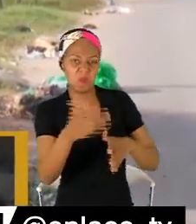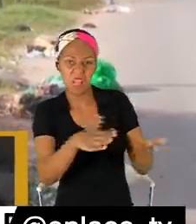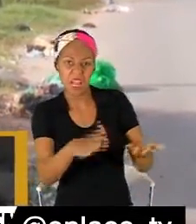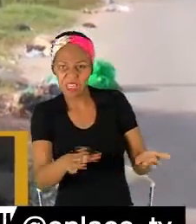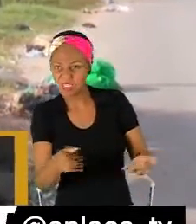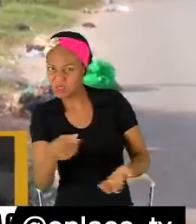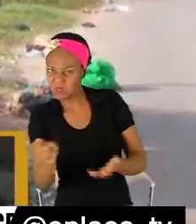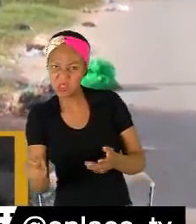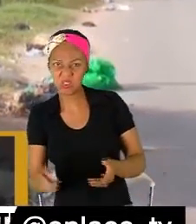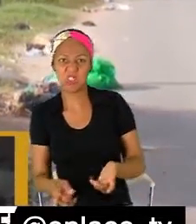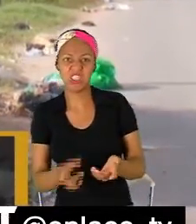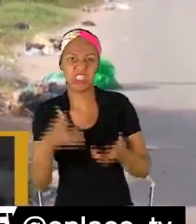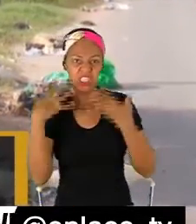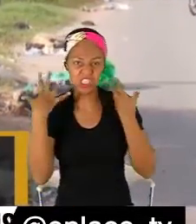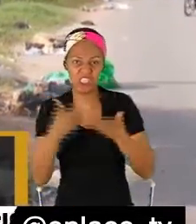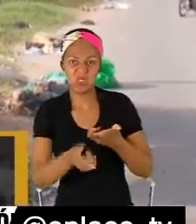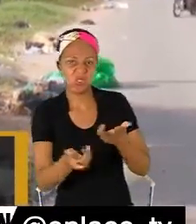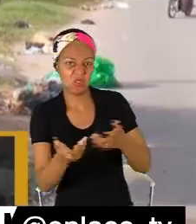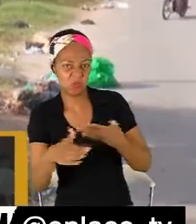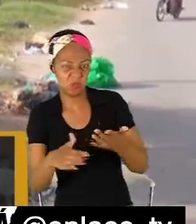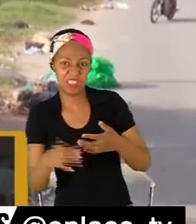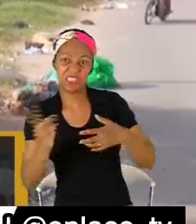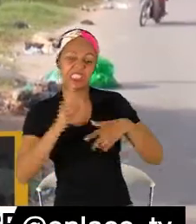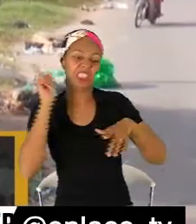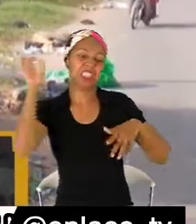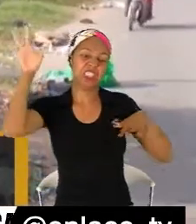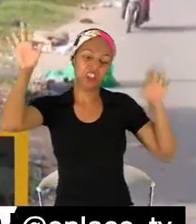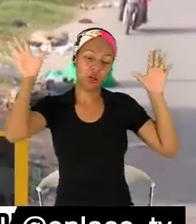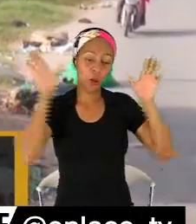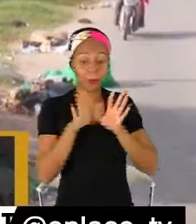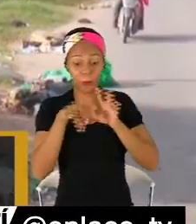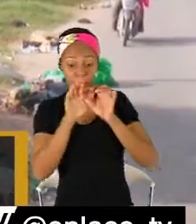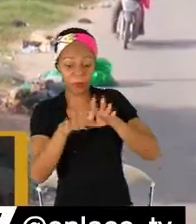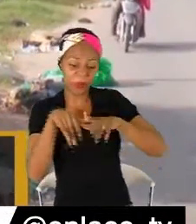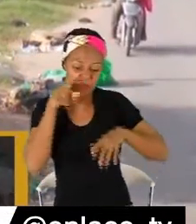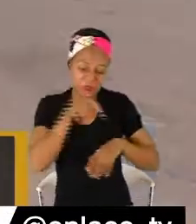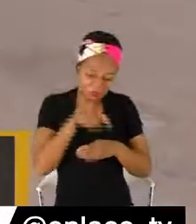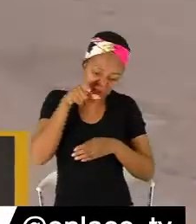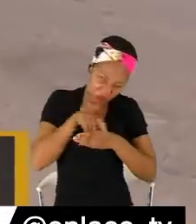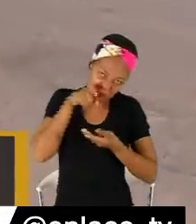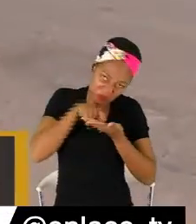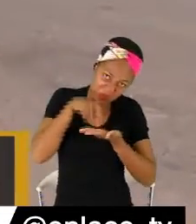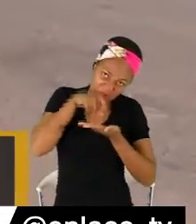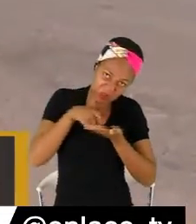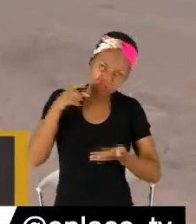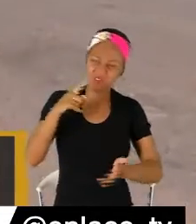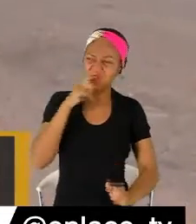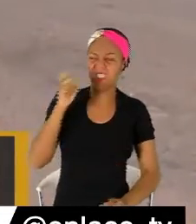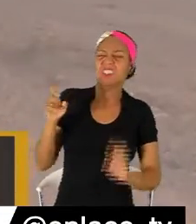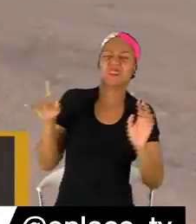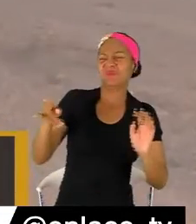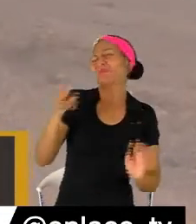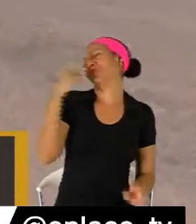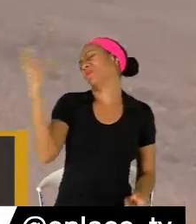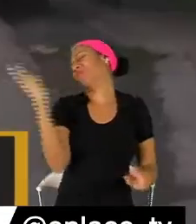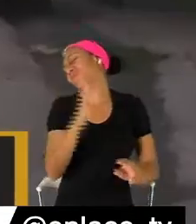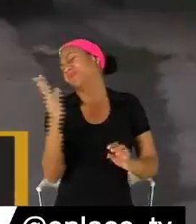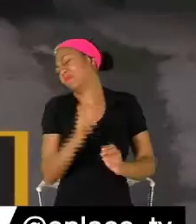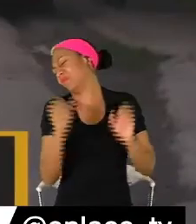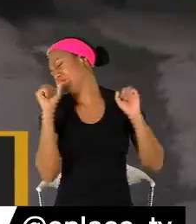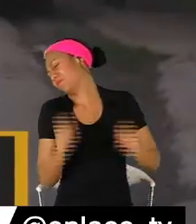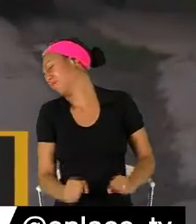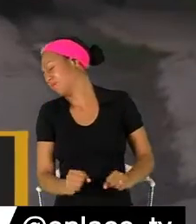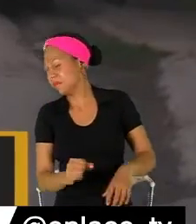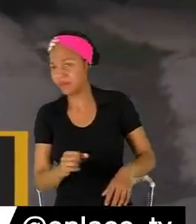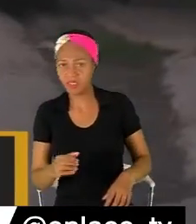gatos, hasta chulos, de todo, todo, escombros, todo viene y nos botan en este sector. Este domingo la comunidad realizará una jornada de limpieza